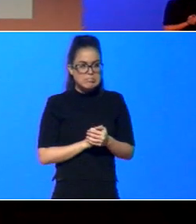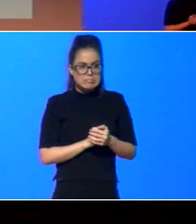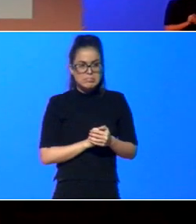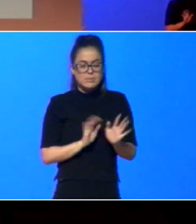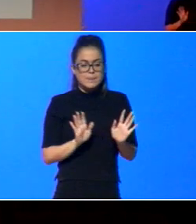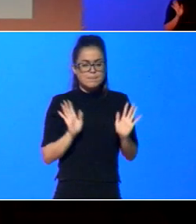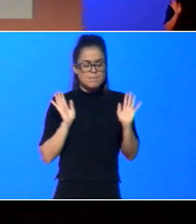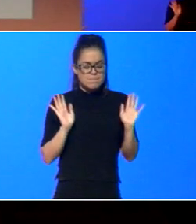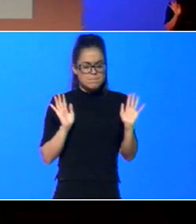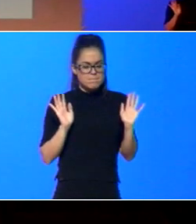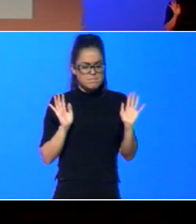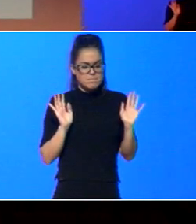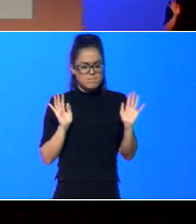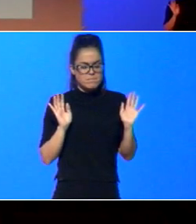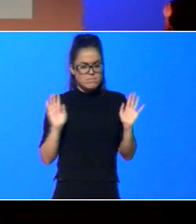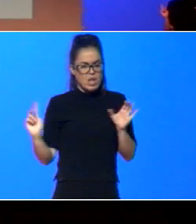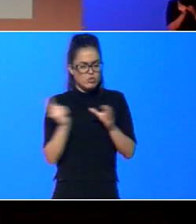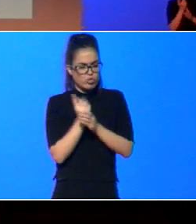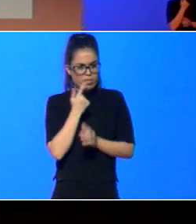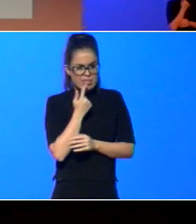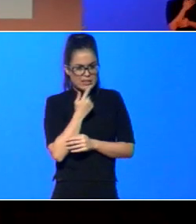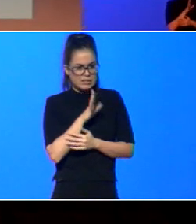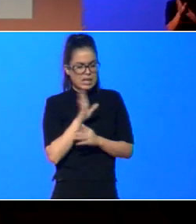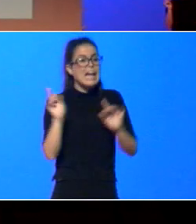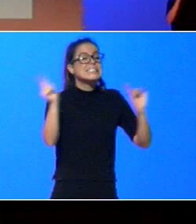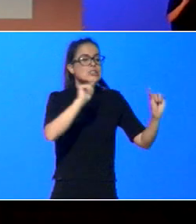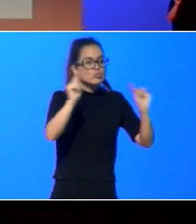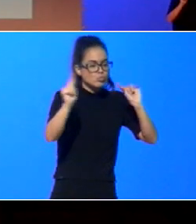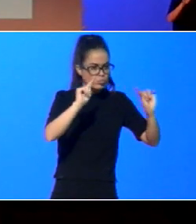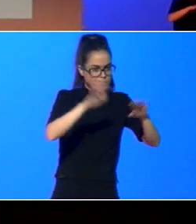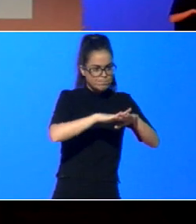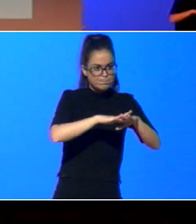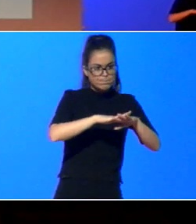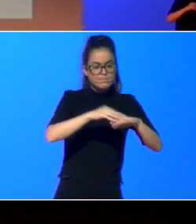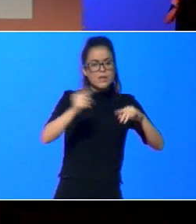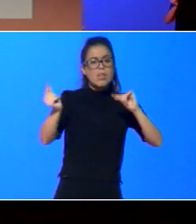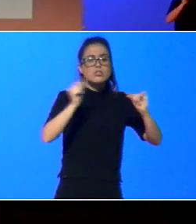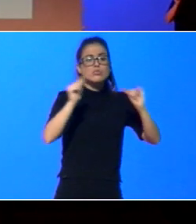discusión se decía la discusión se asumía que